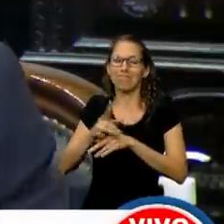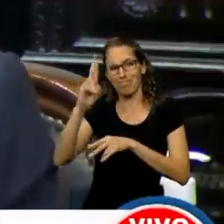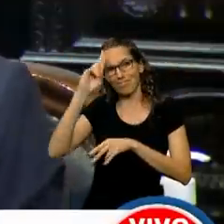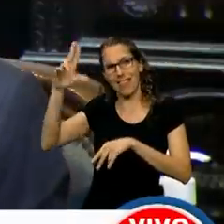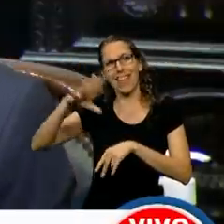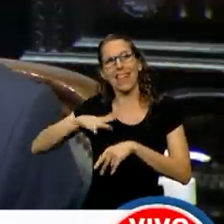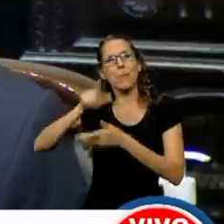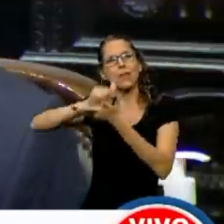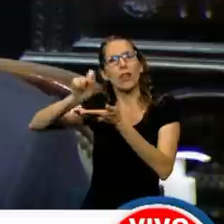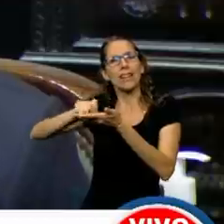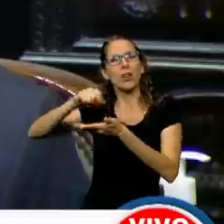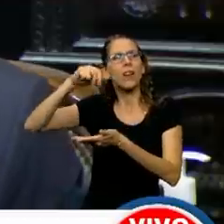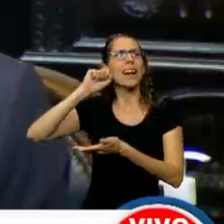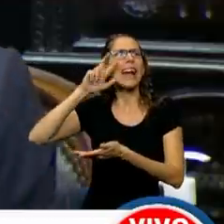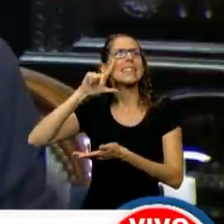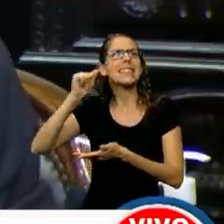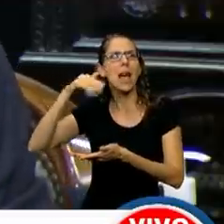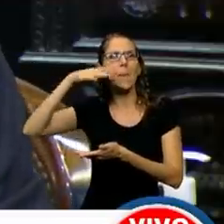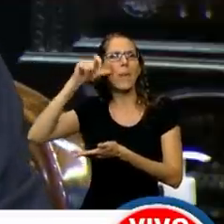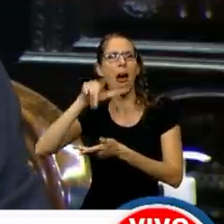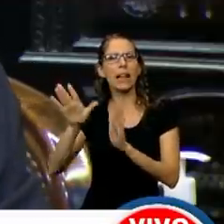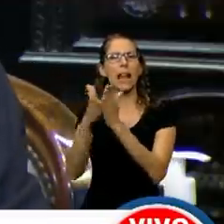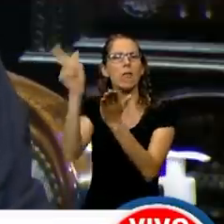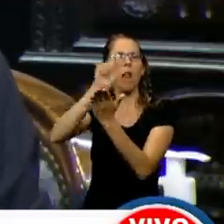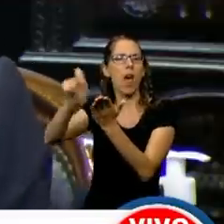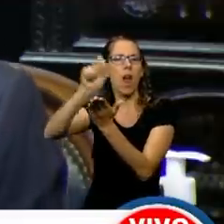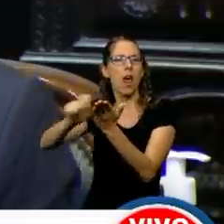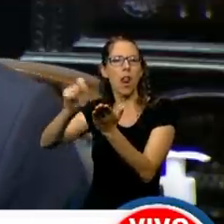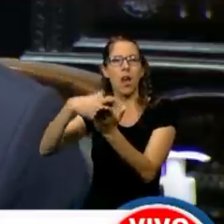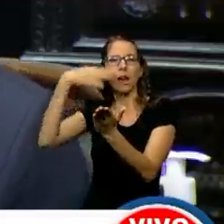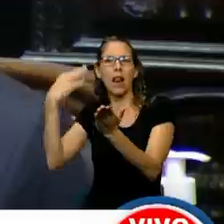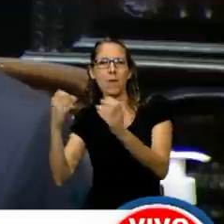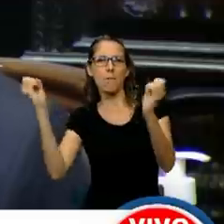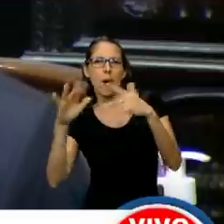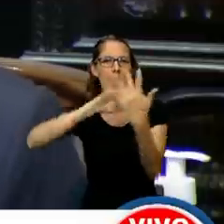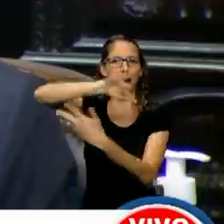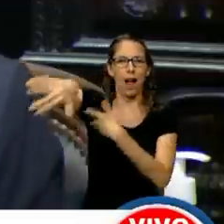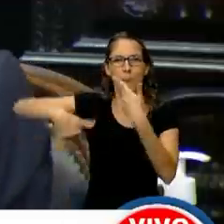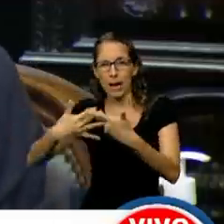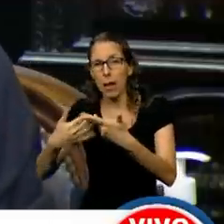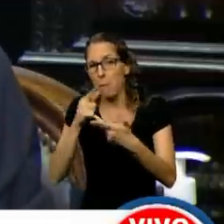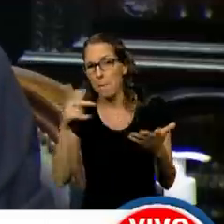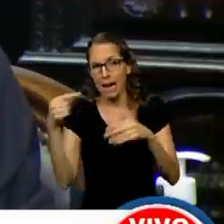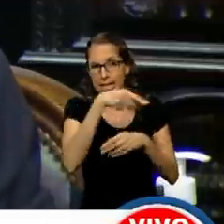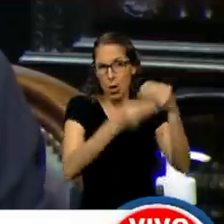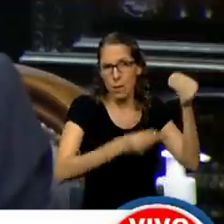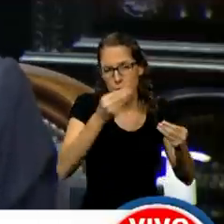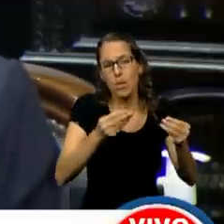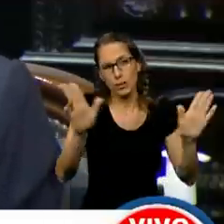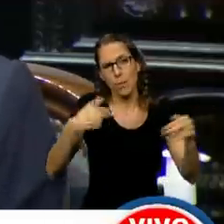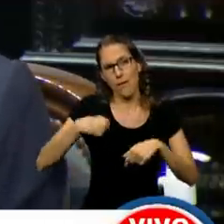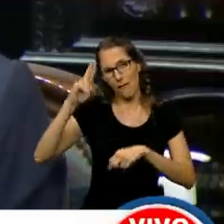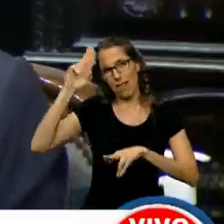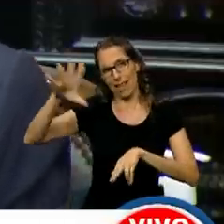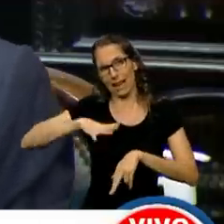porque él hacía arte y esto que el oficialismo ha mandado a este congreso nacional es una especie